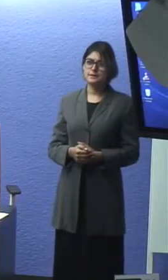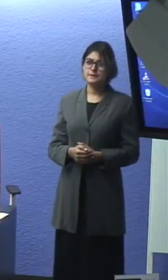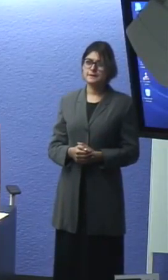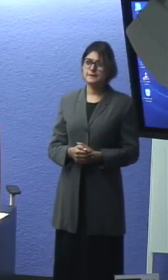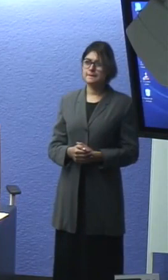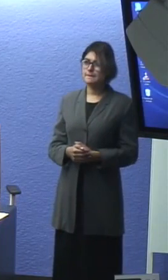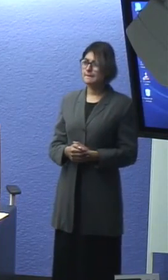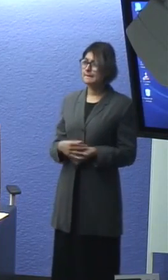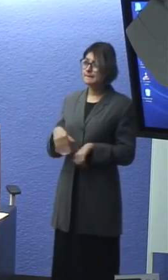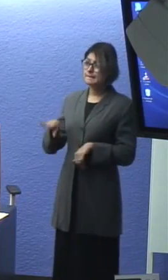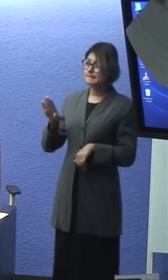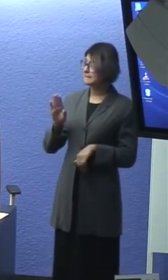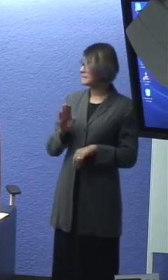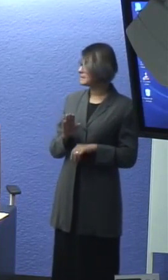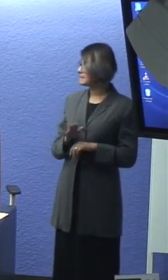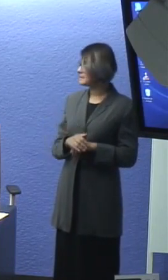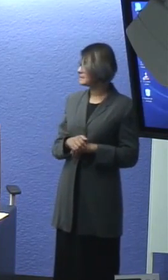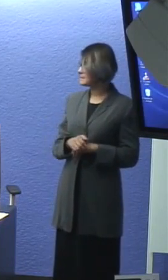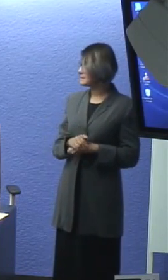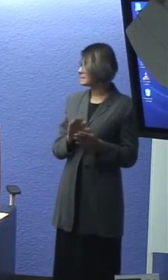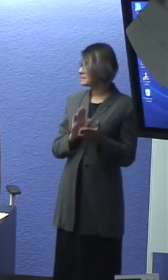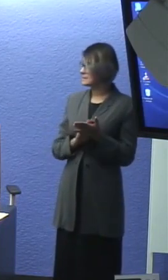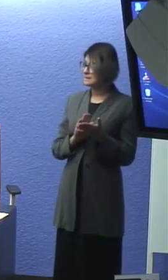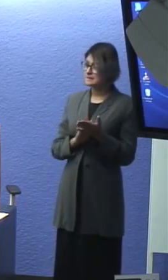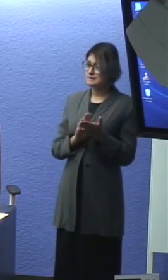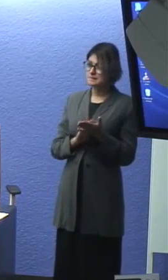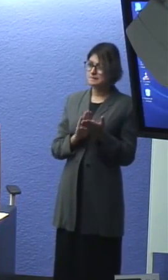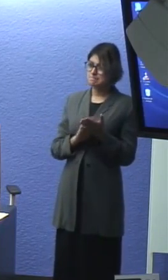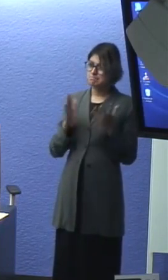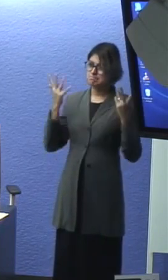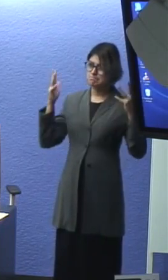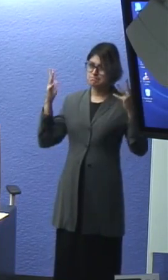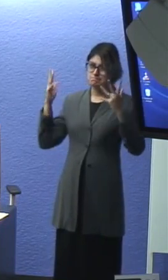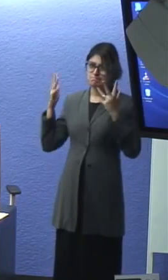Gracias. No sé si prefieren hacerle un comentario o